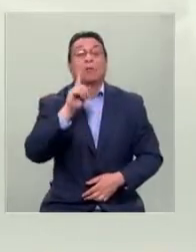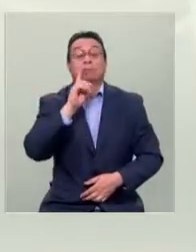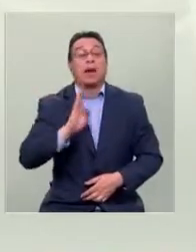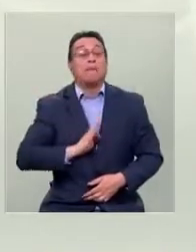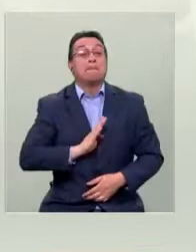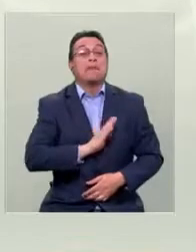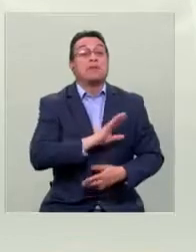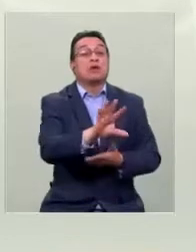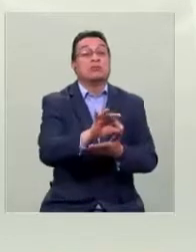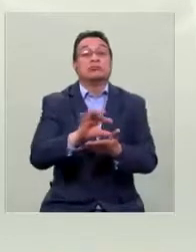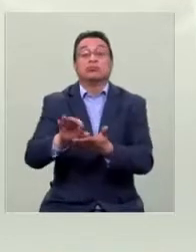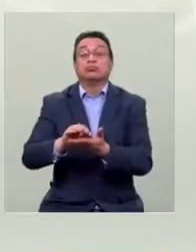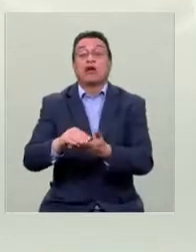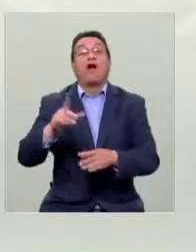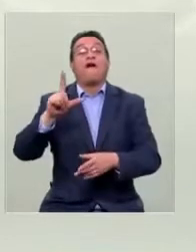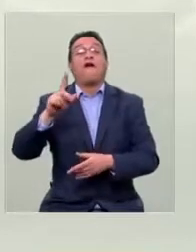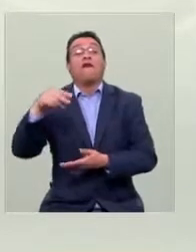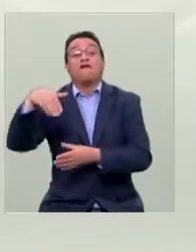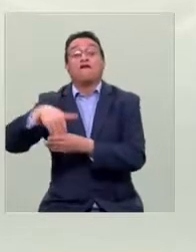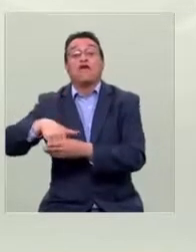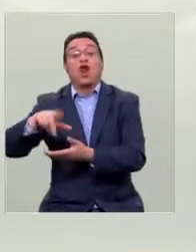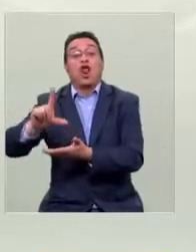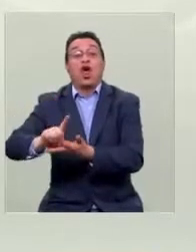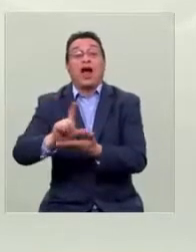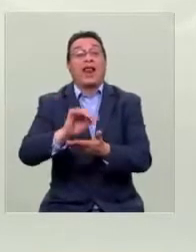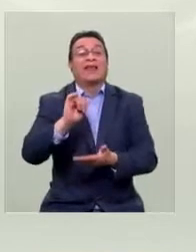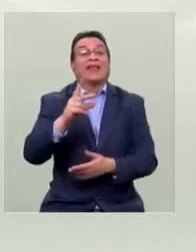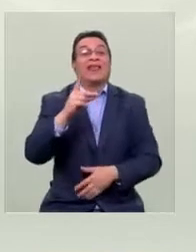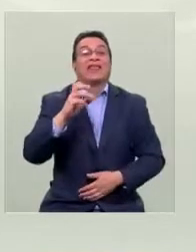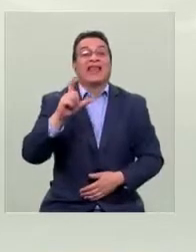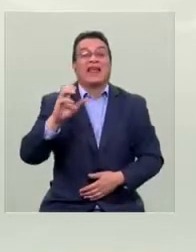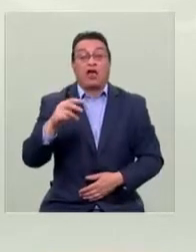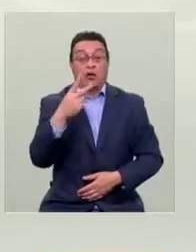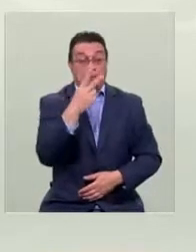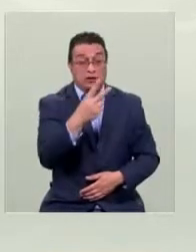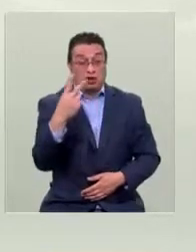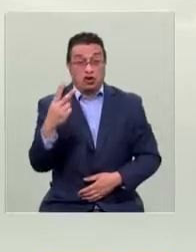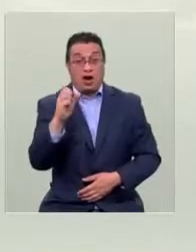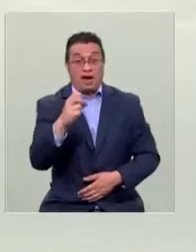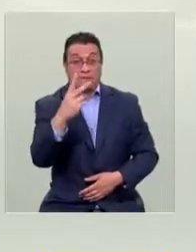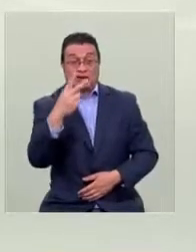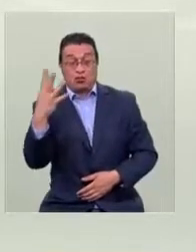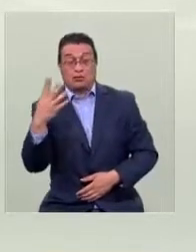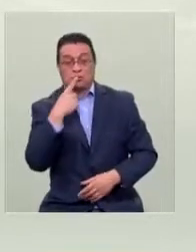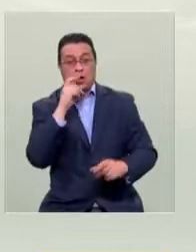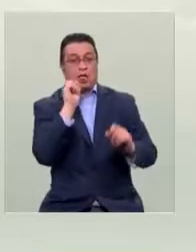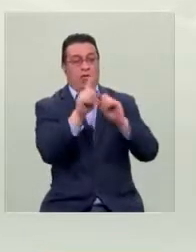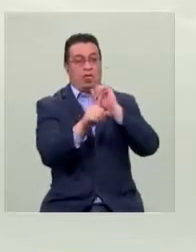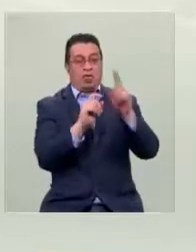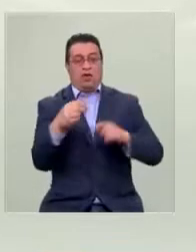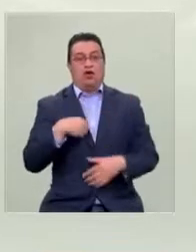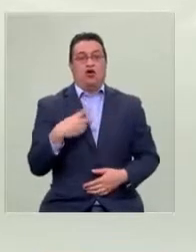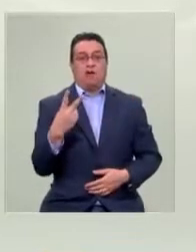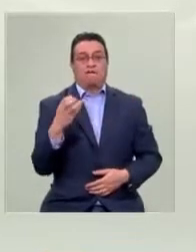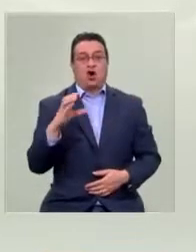escrutadores, locales de votación y delegados. Entre el 22 y el 24 se pueden presentar las excusas para no ser